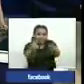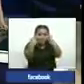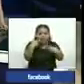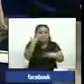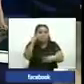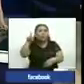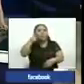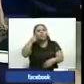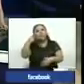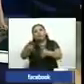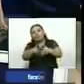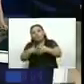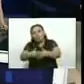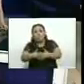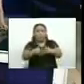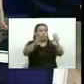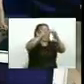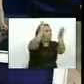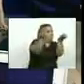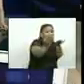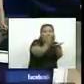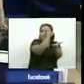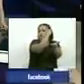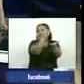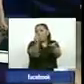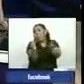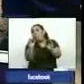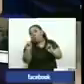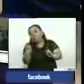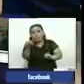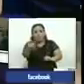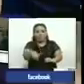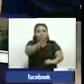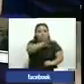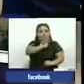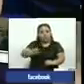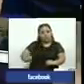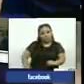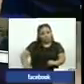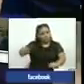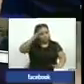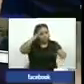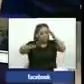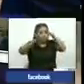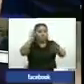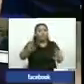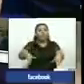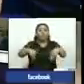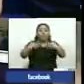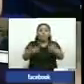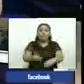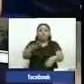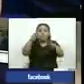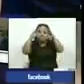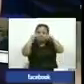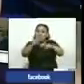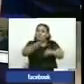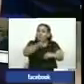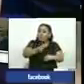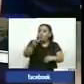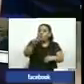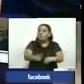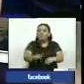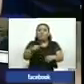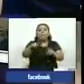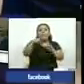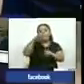Estados Unidos y en otras partes del mundo o también aquí en El Salvador a través de noticiero Hechos Más, como nos encuentra